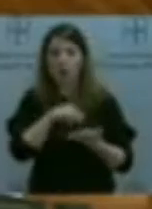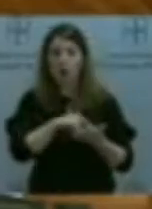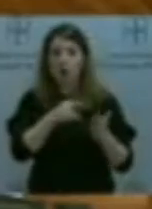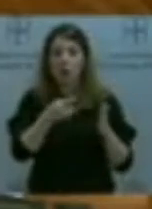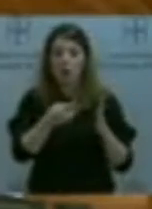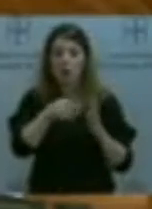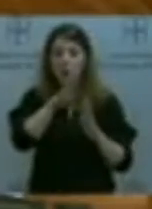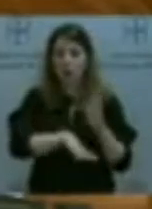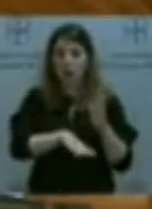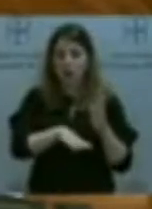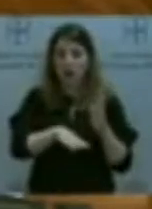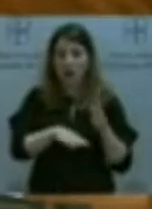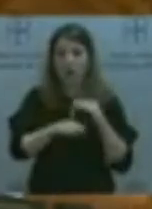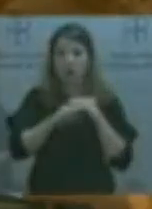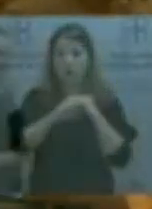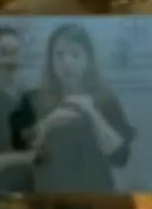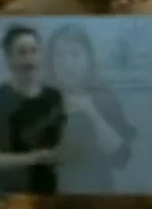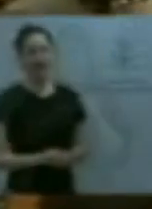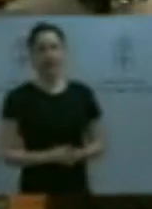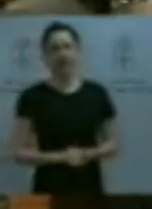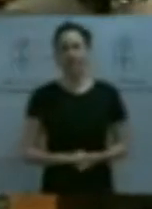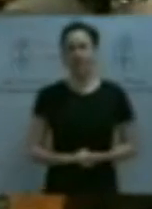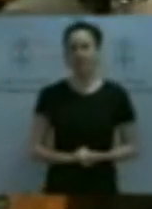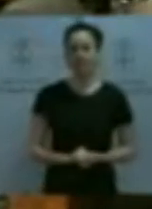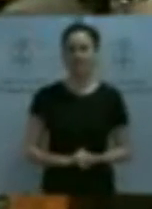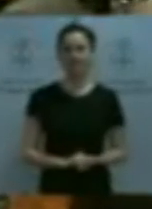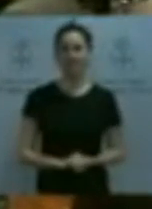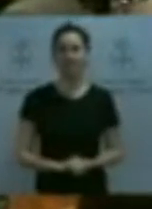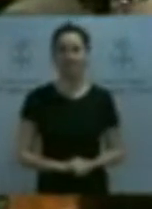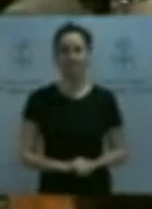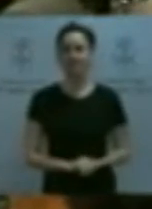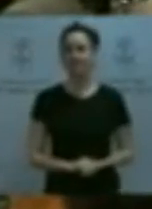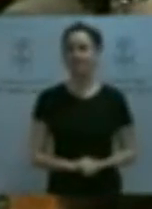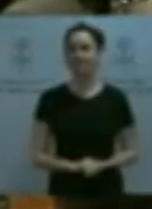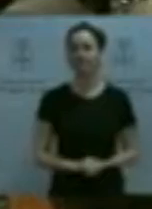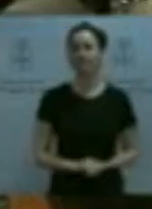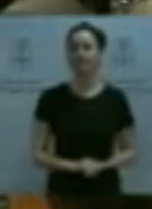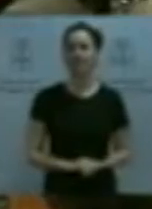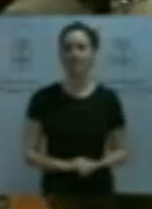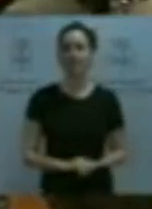ha sido el coste de las mismas? Gracias, señor consejero. Señor de Rueda, tiene la palabra.